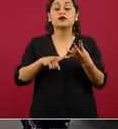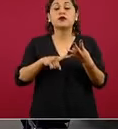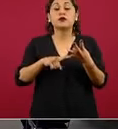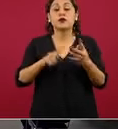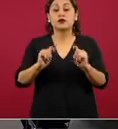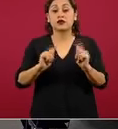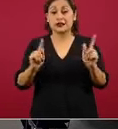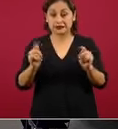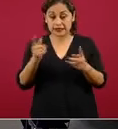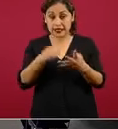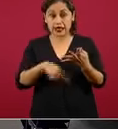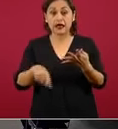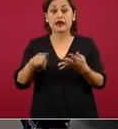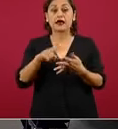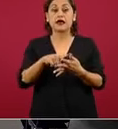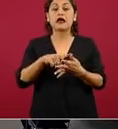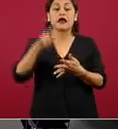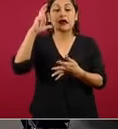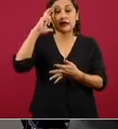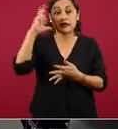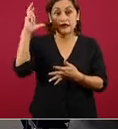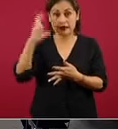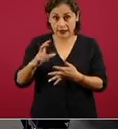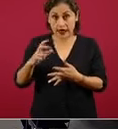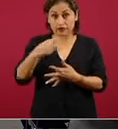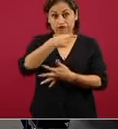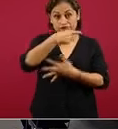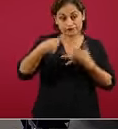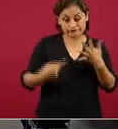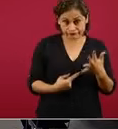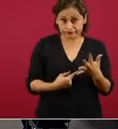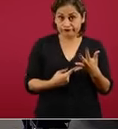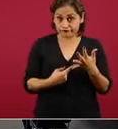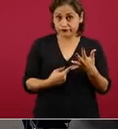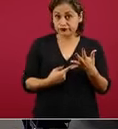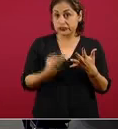Tlaxcala, el estado de Hidalgo, que podían estar en